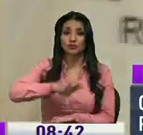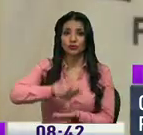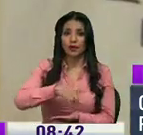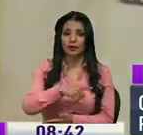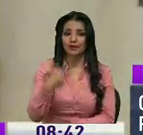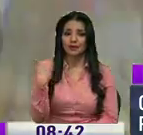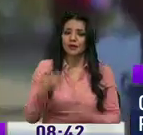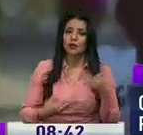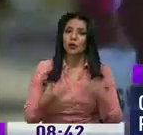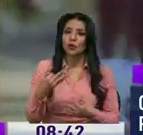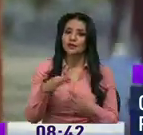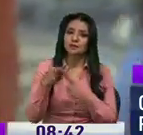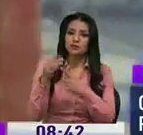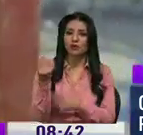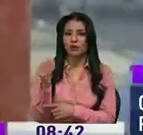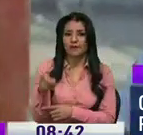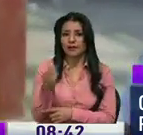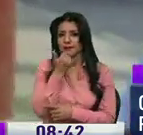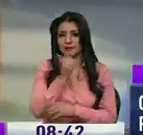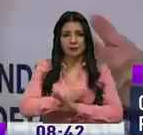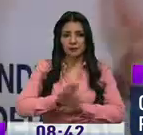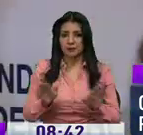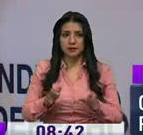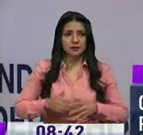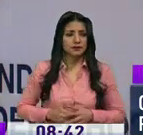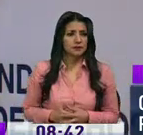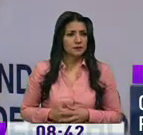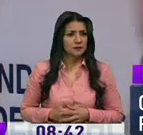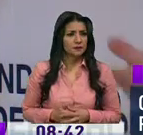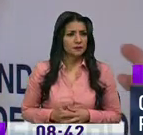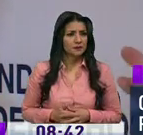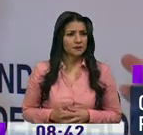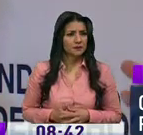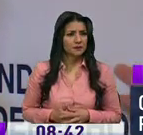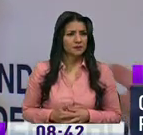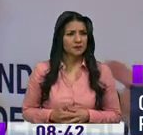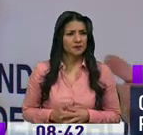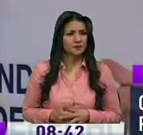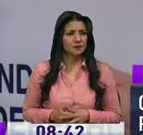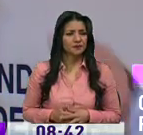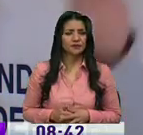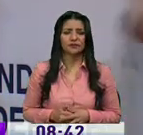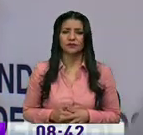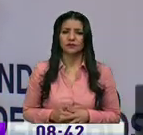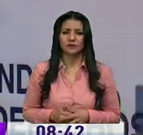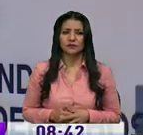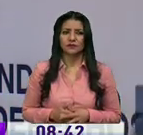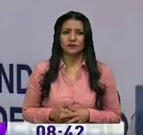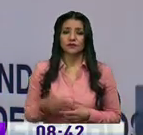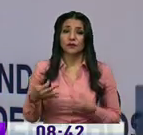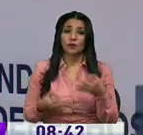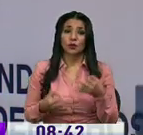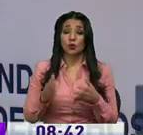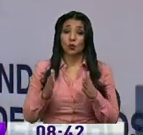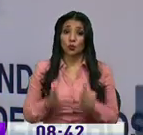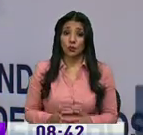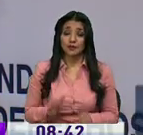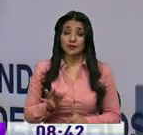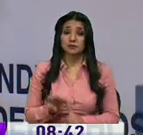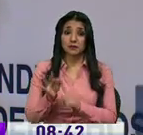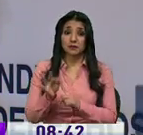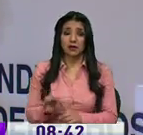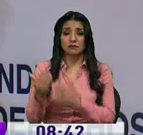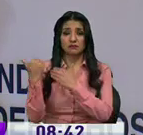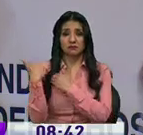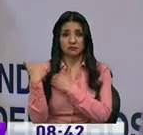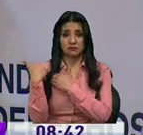jueces especializados de adolescentes infractores. En aquellos cantones donde no existen jueces especializados, asumen la competencia los jueces